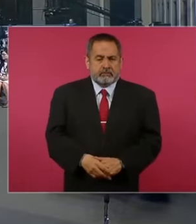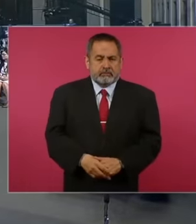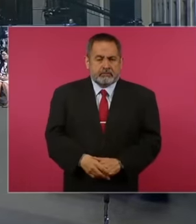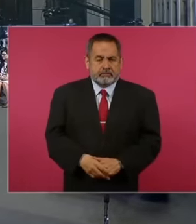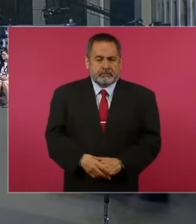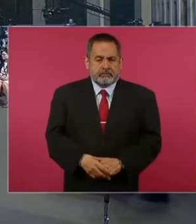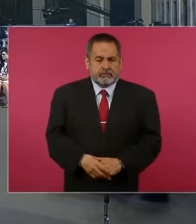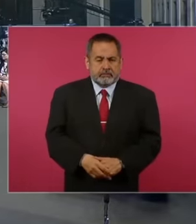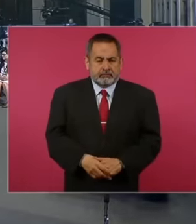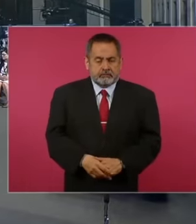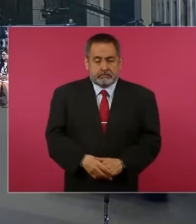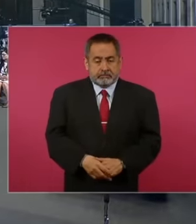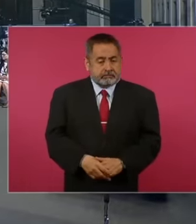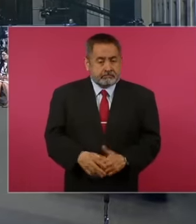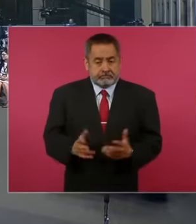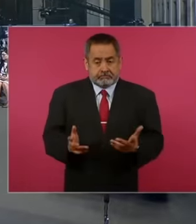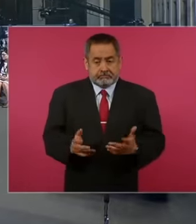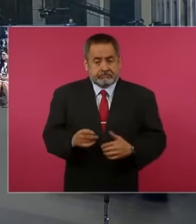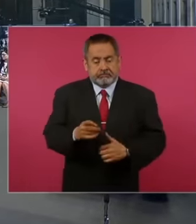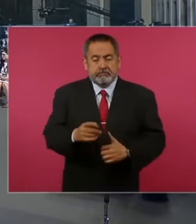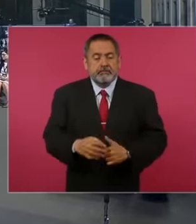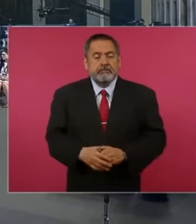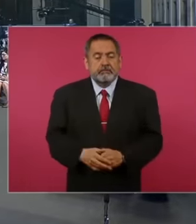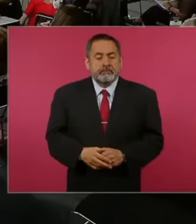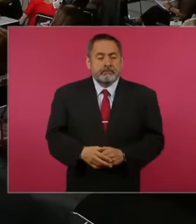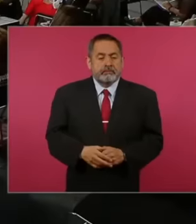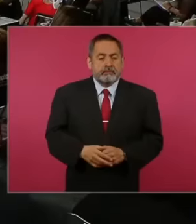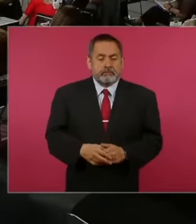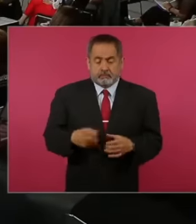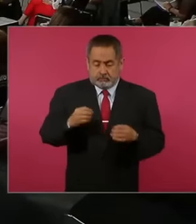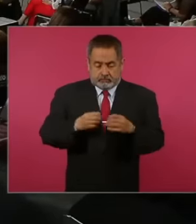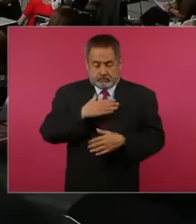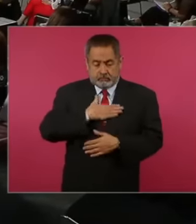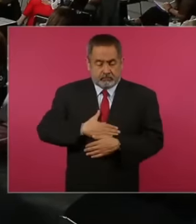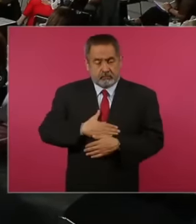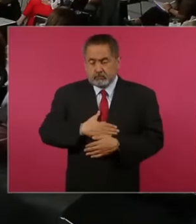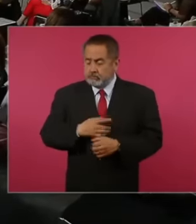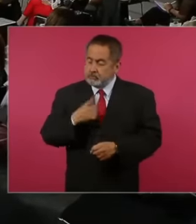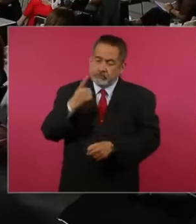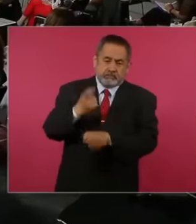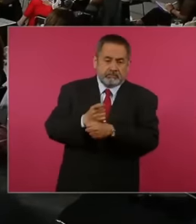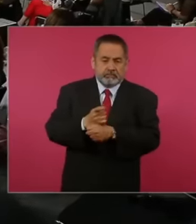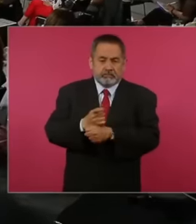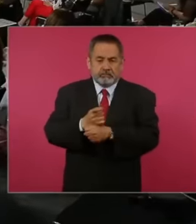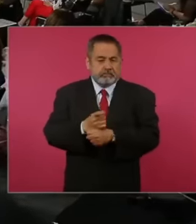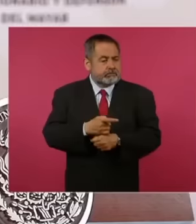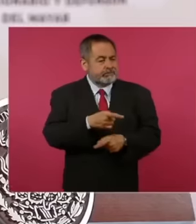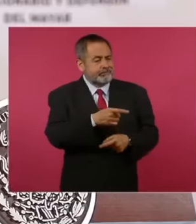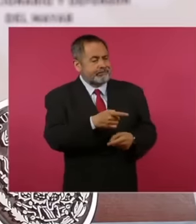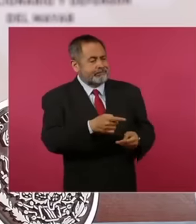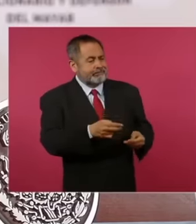un impacto? Es que la justicia está por encima de los mercados.